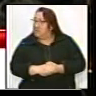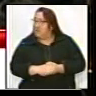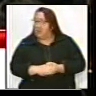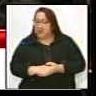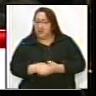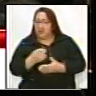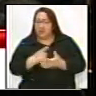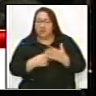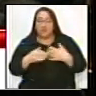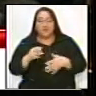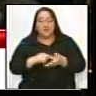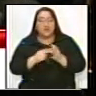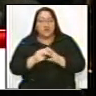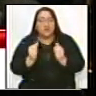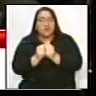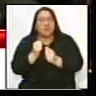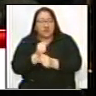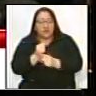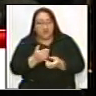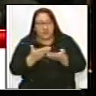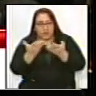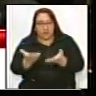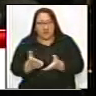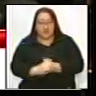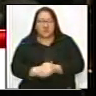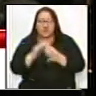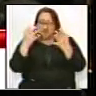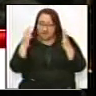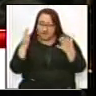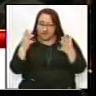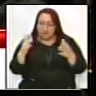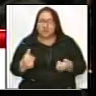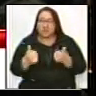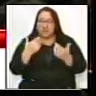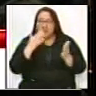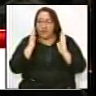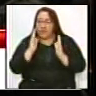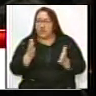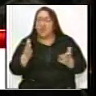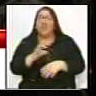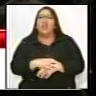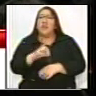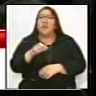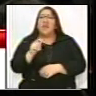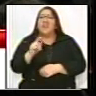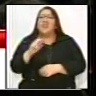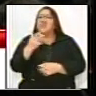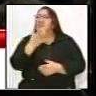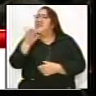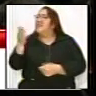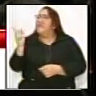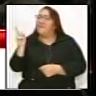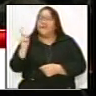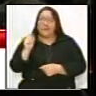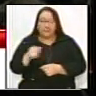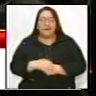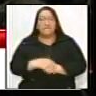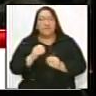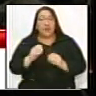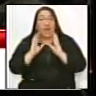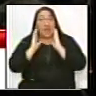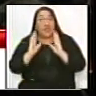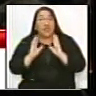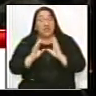el sentido, porque la atención... ¿Dónde está la doctora Patricia? Se fue, que venga por favor. Porque la atención